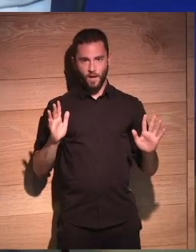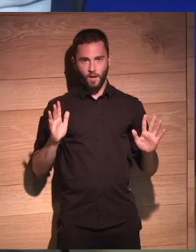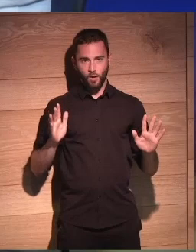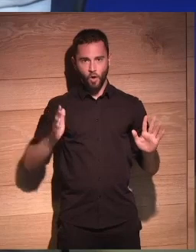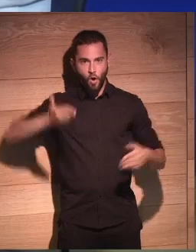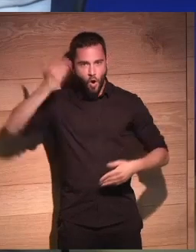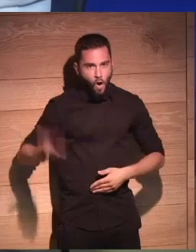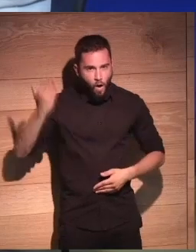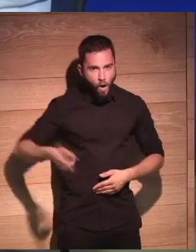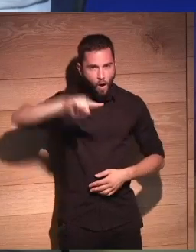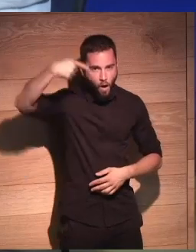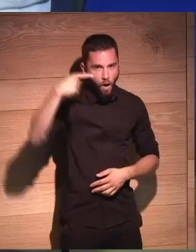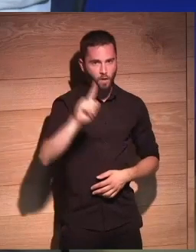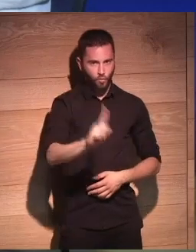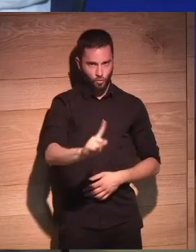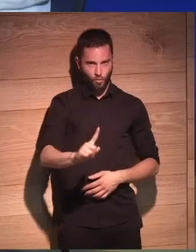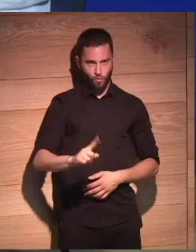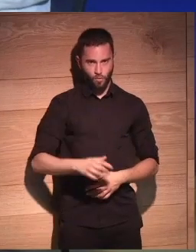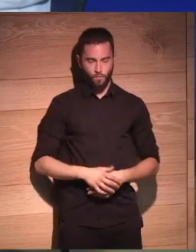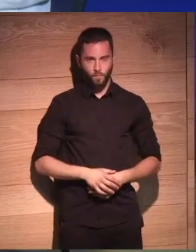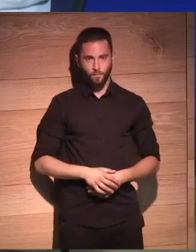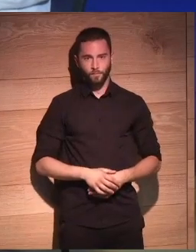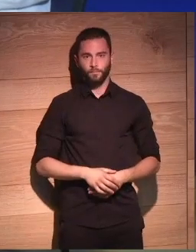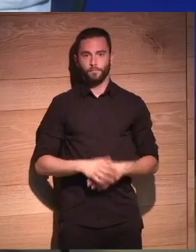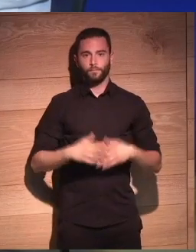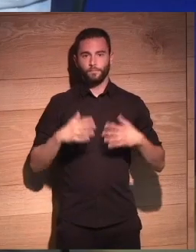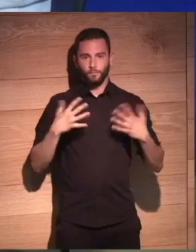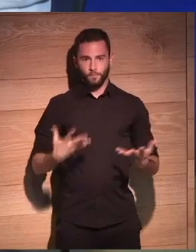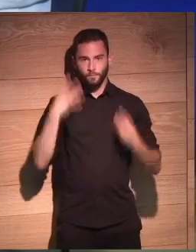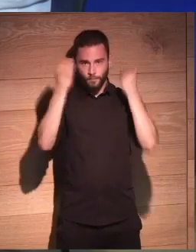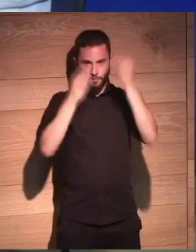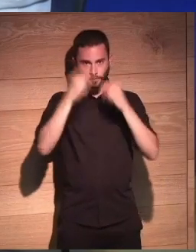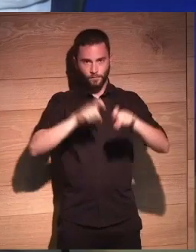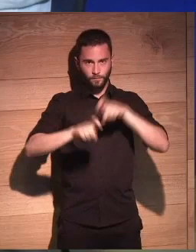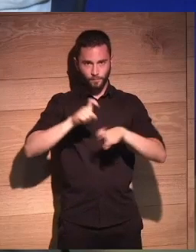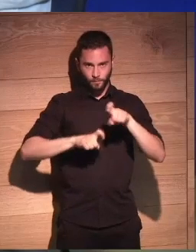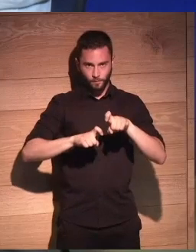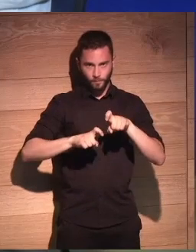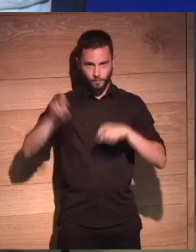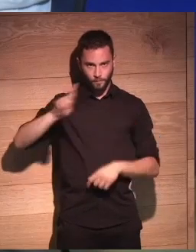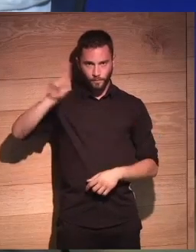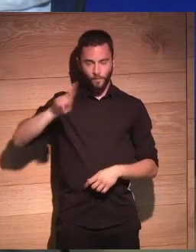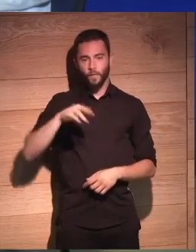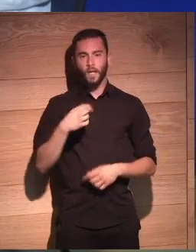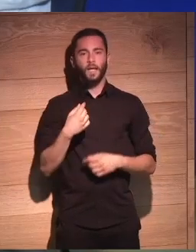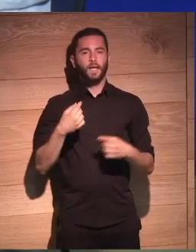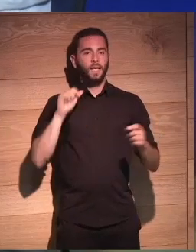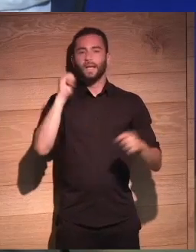no determinante. Ahora, recuperando parte de la reflexión que hacías, ¿cuáles son las claves para